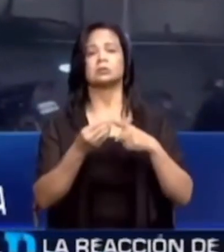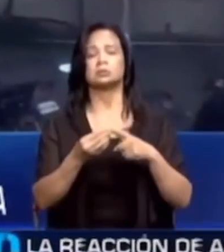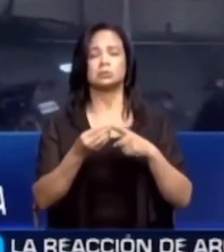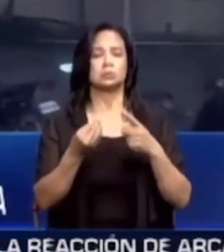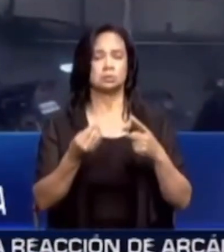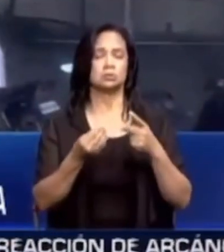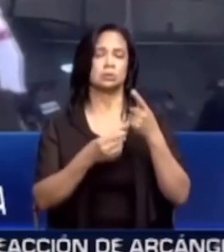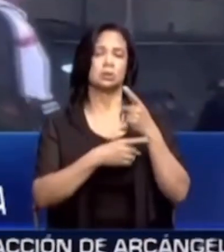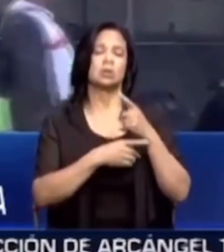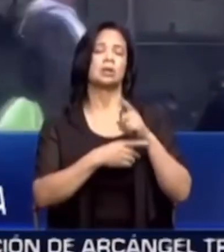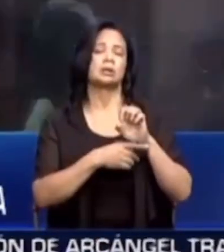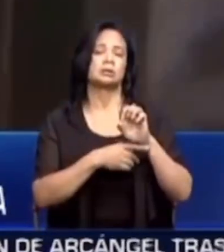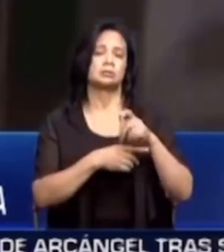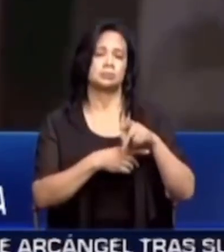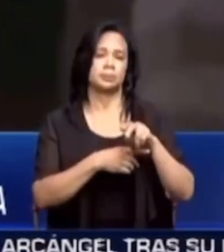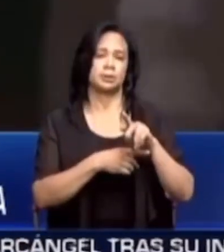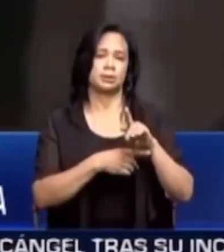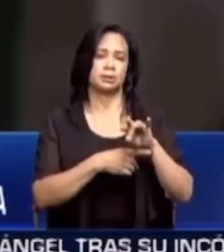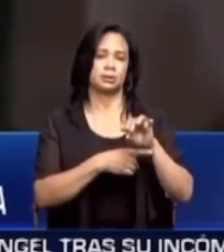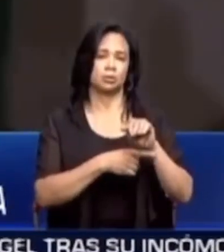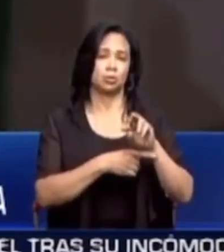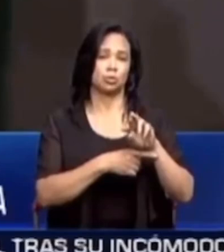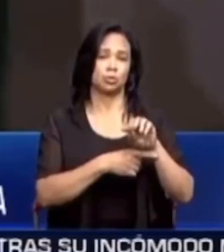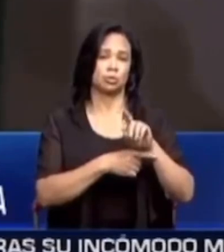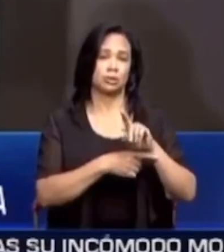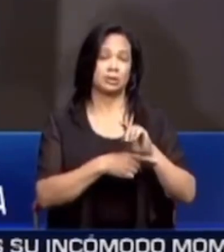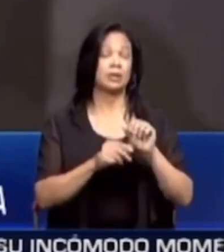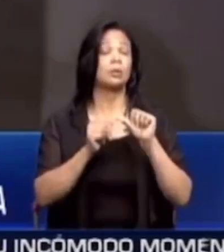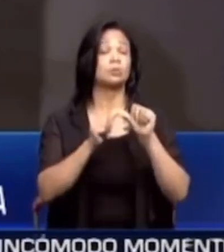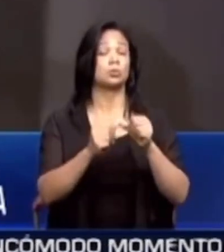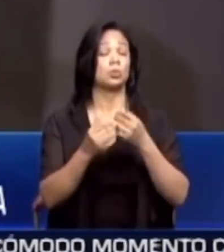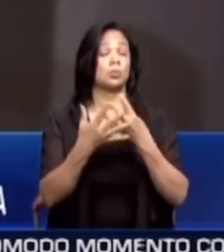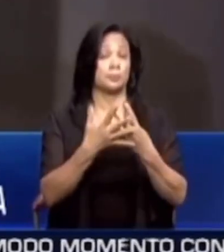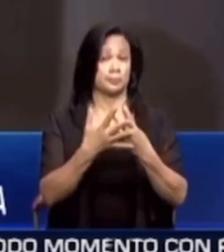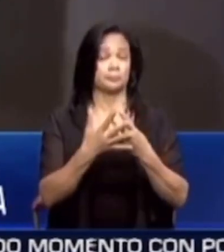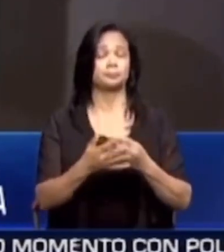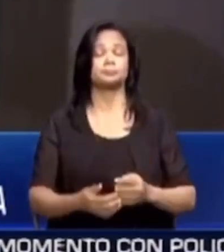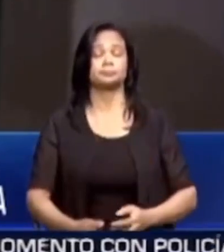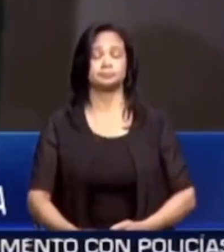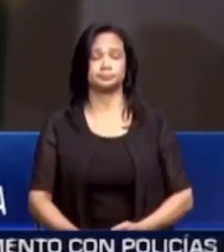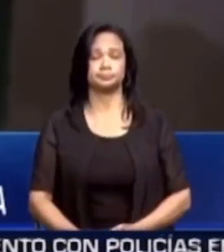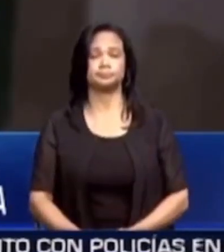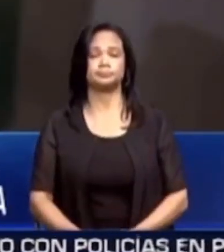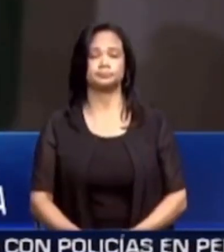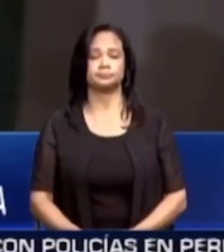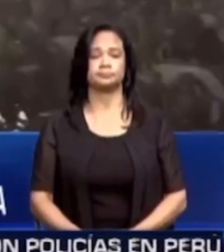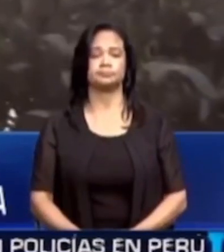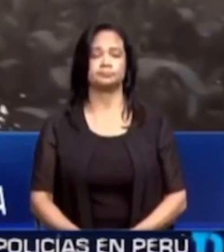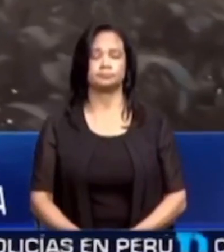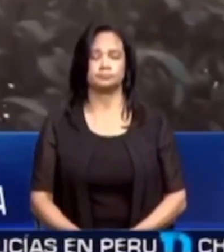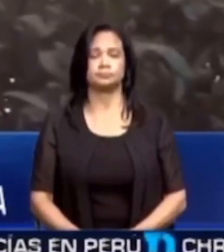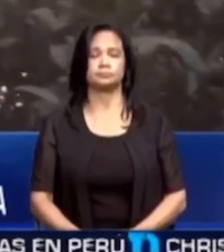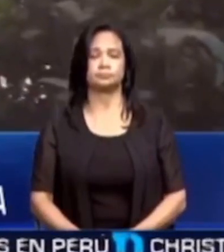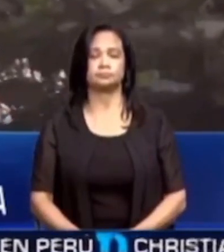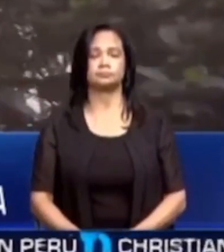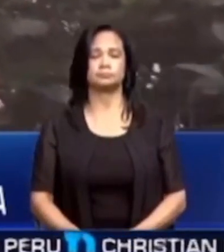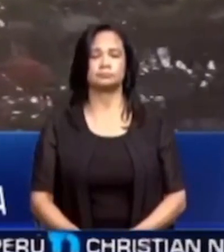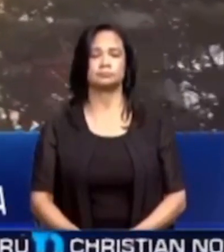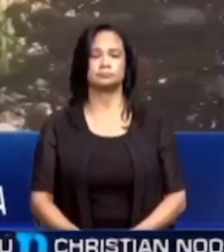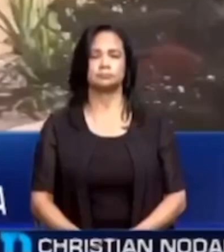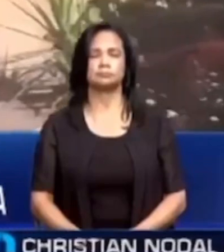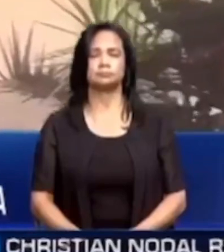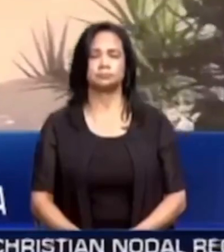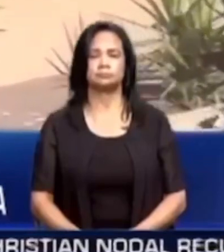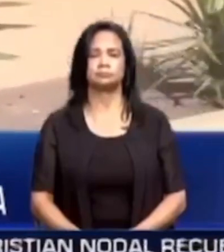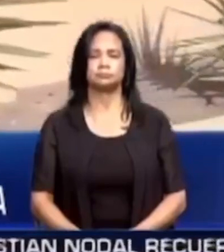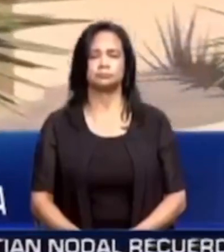Expedito Rodríguez mismo que permanece detenido en el destacamento policial de montecristi a la espera la